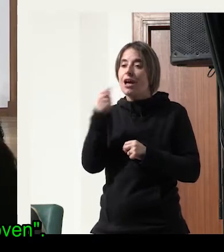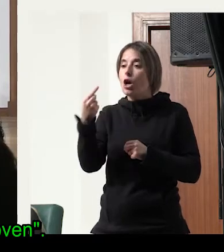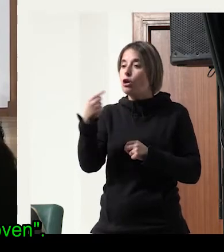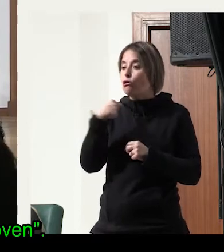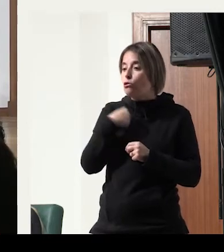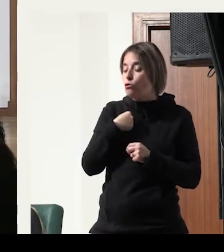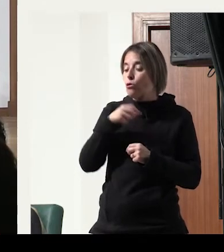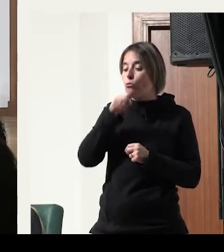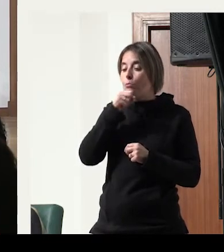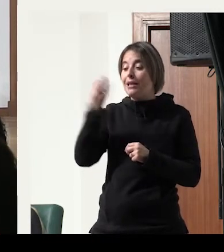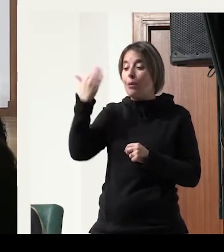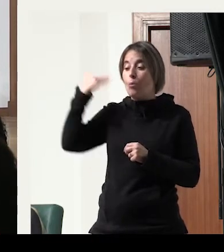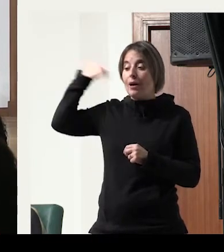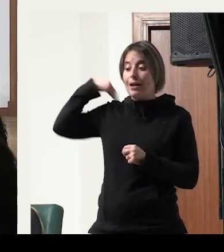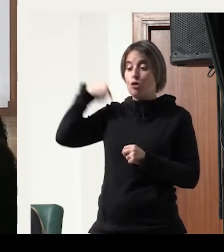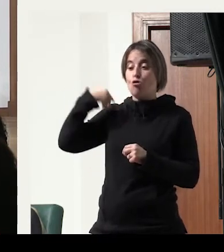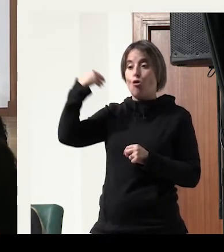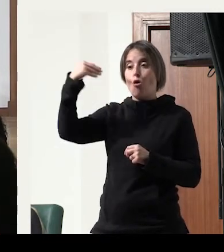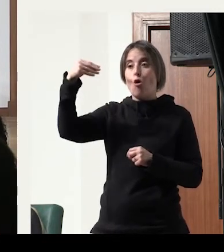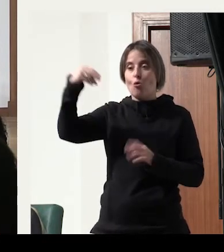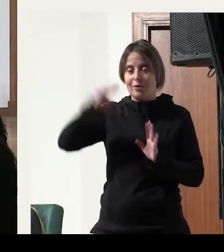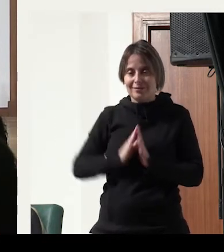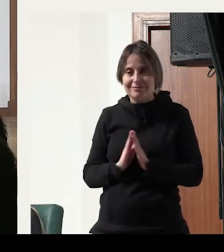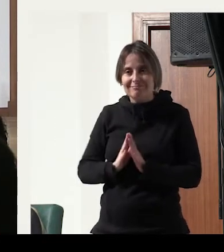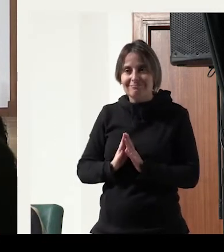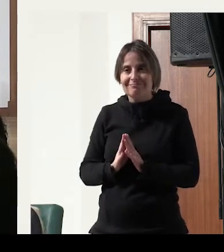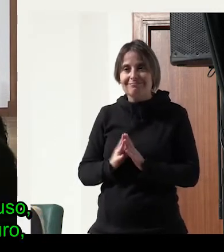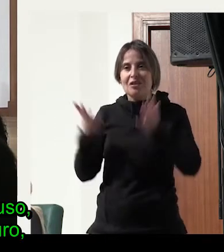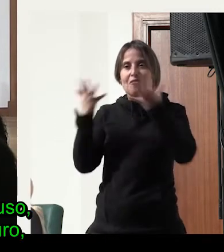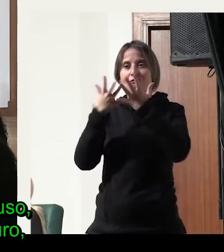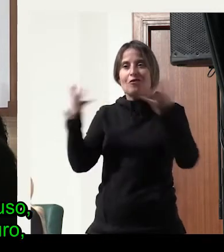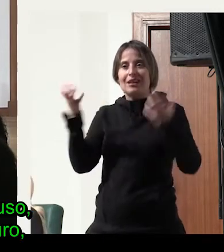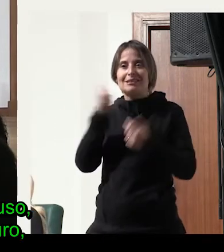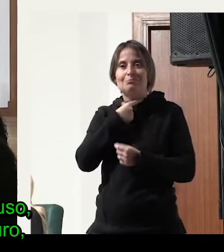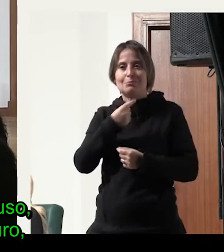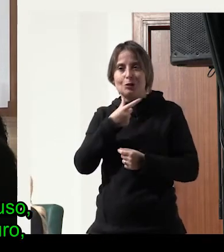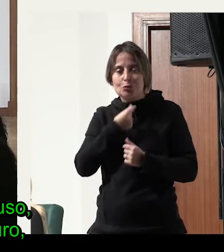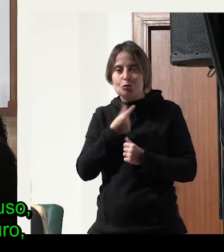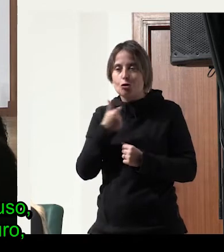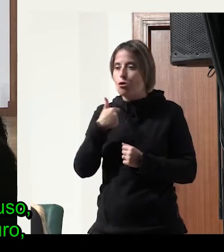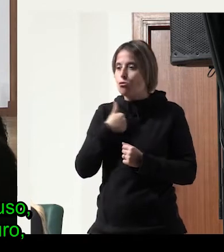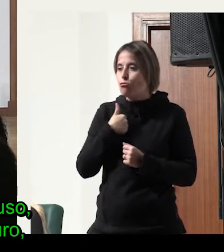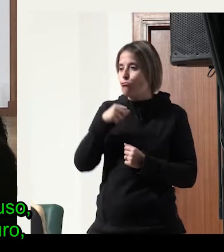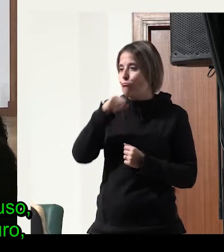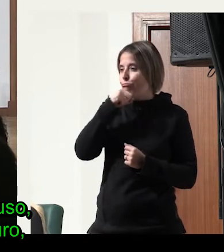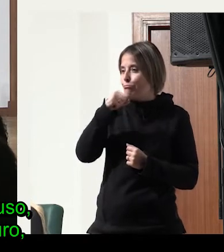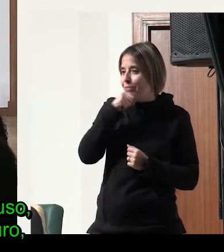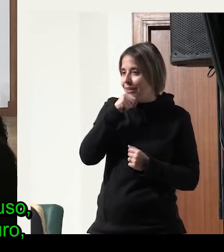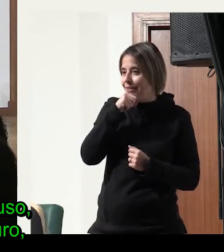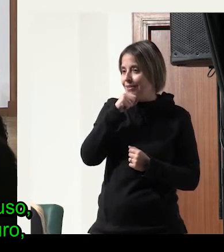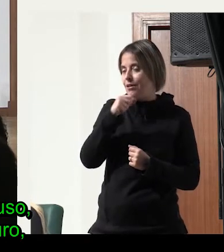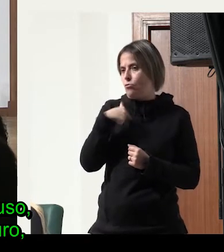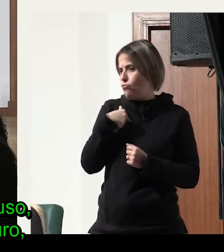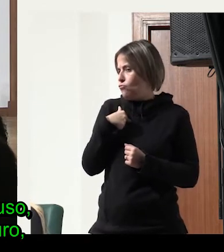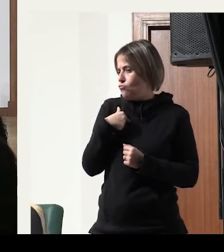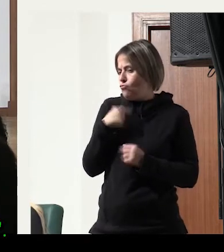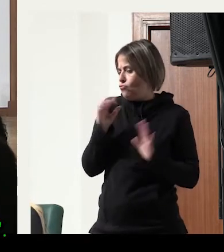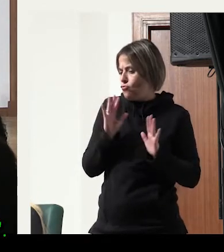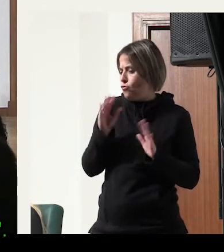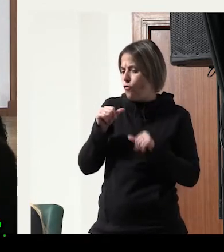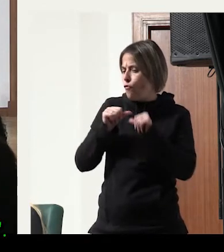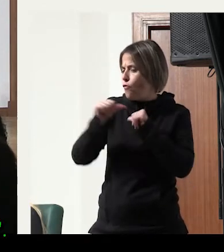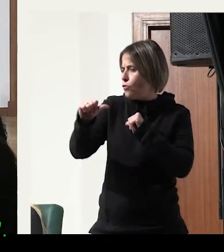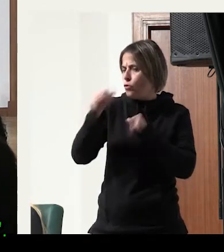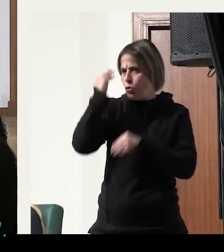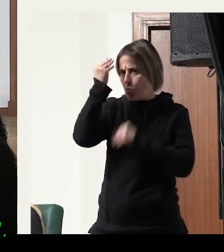soy joven. Bueno, me gustó la idea que tenía, ¿no? Pero decía, yo soy muy vieja, ¿no? Y además incluso decía ella, yo no quiero pensar en el futuro, pero bueno, ya